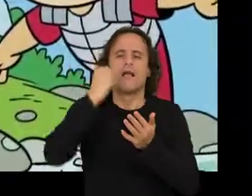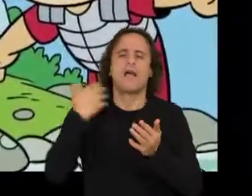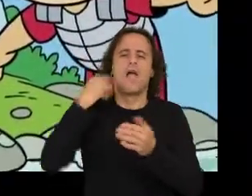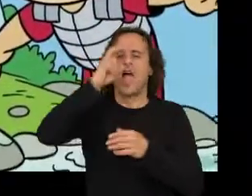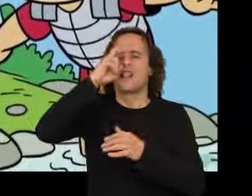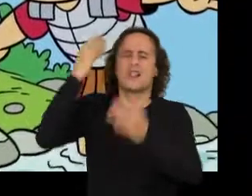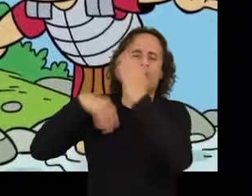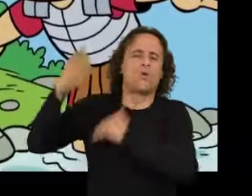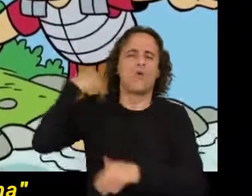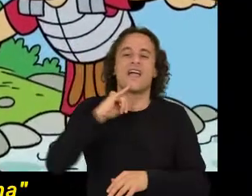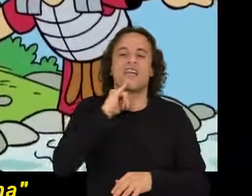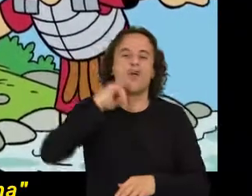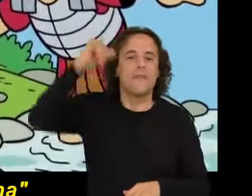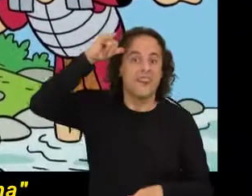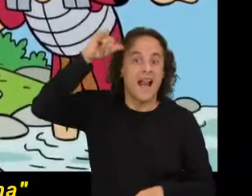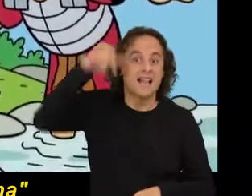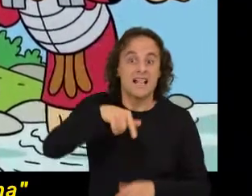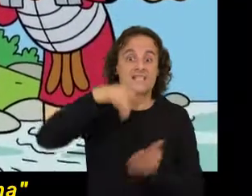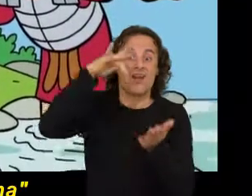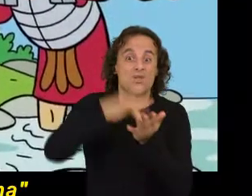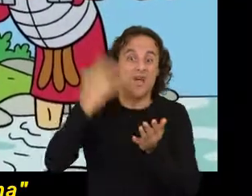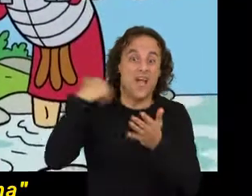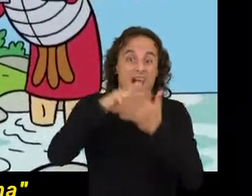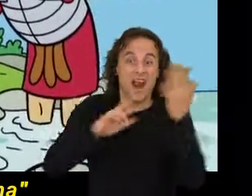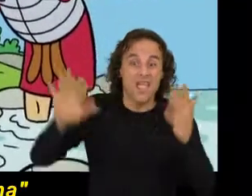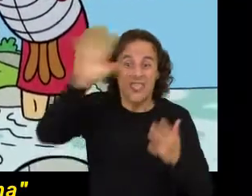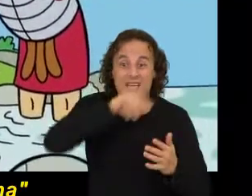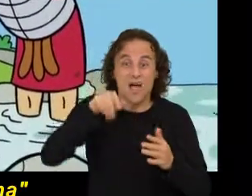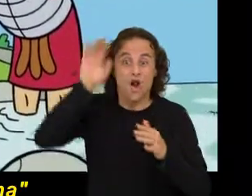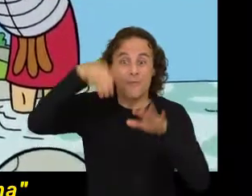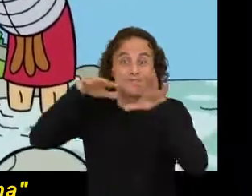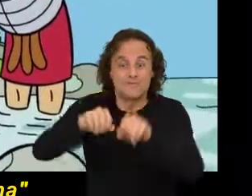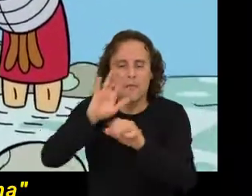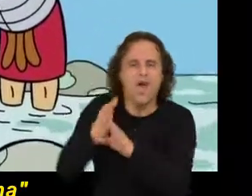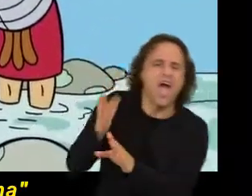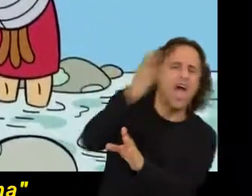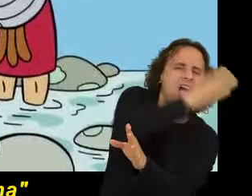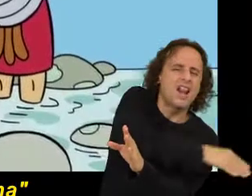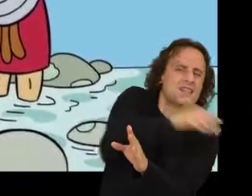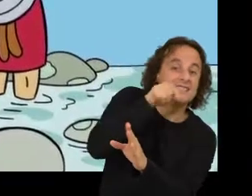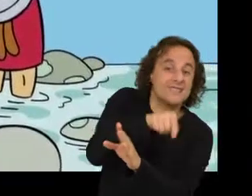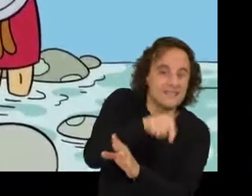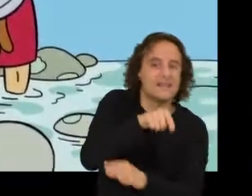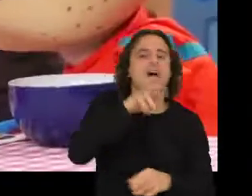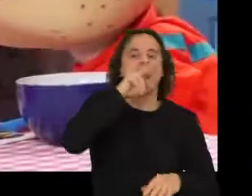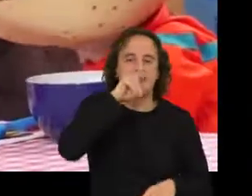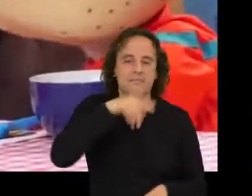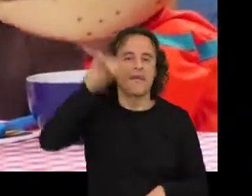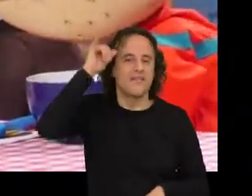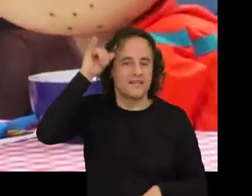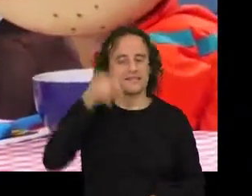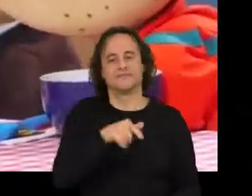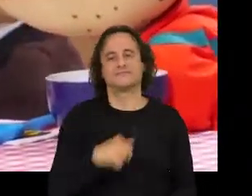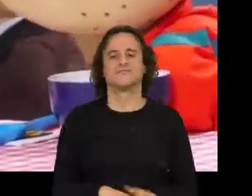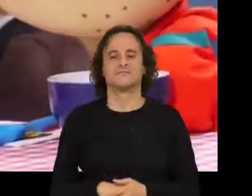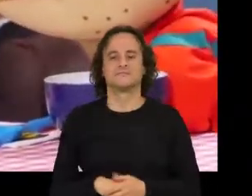antiguos idiomas célticos que se hablaron en Galicia antes y durante la dominación romana. Yo